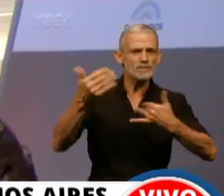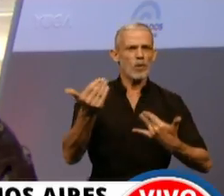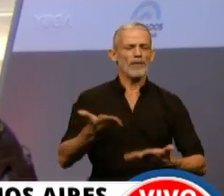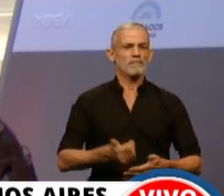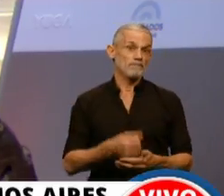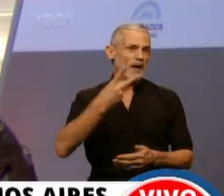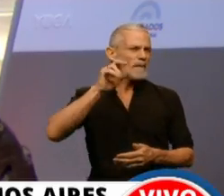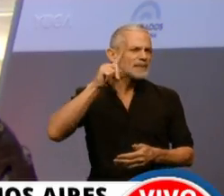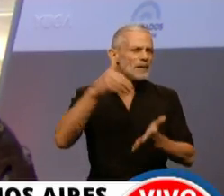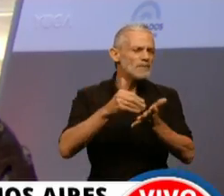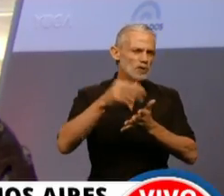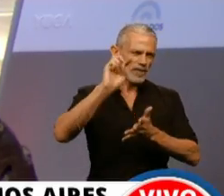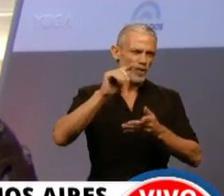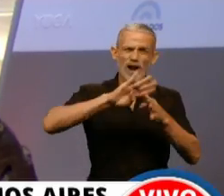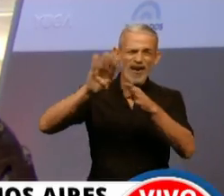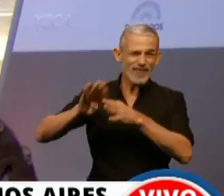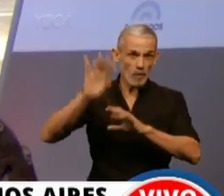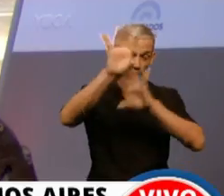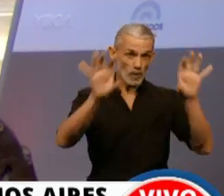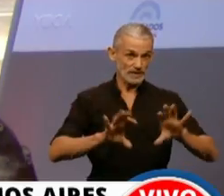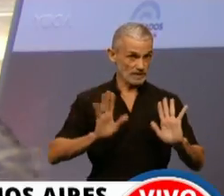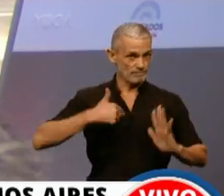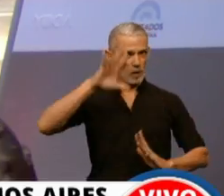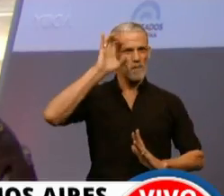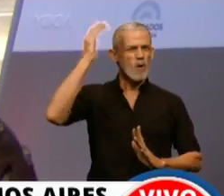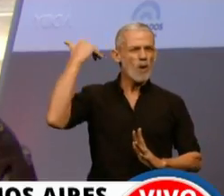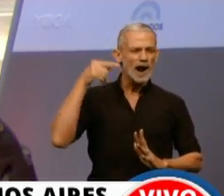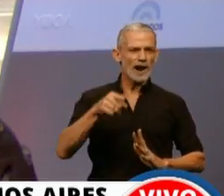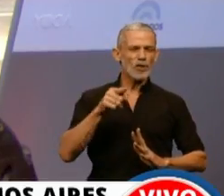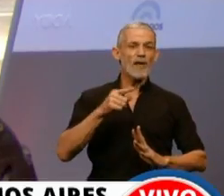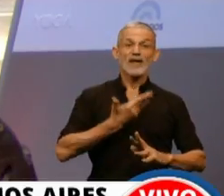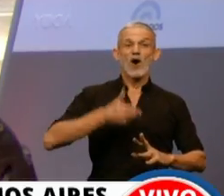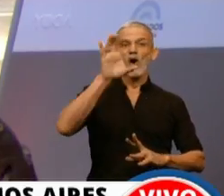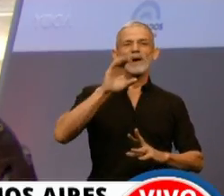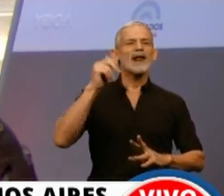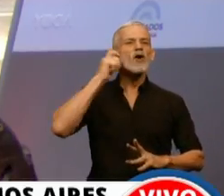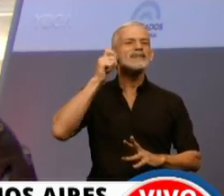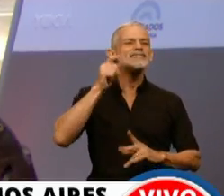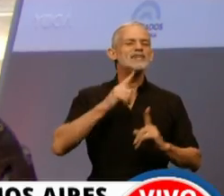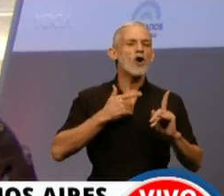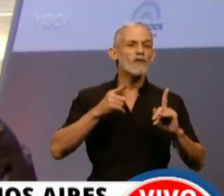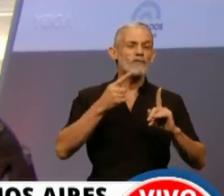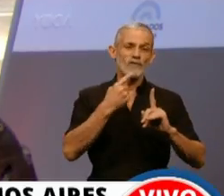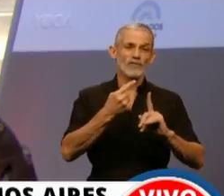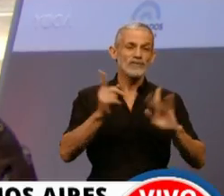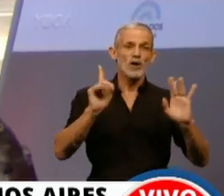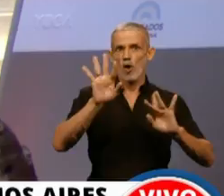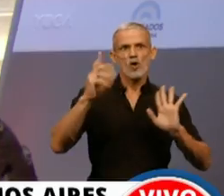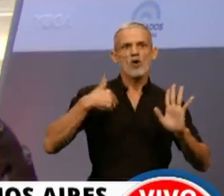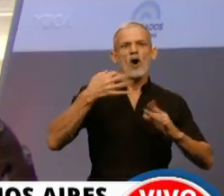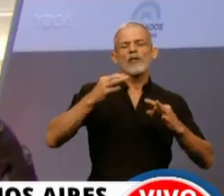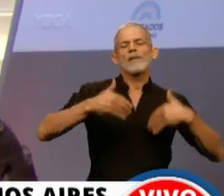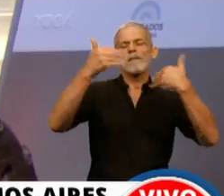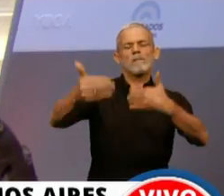20.000 millones de dólares se endeudaron la provincia recuerdo cuando el gobernador que sí lo dijo le tengo que